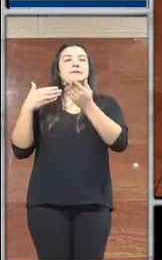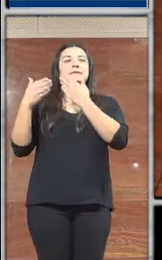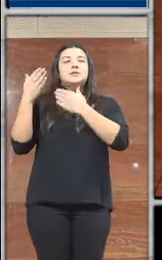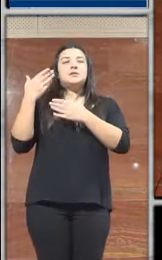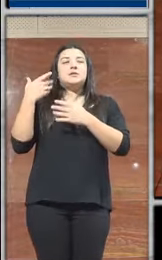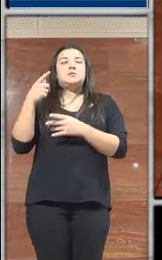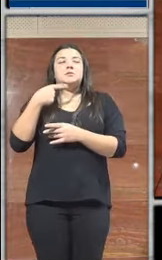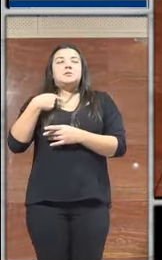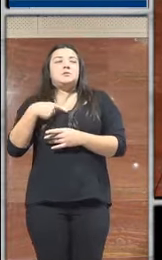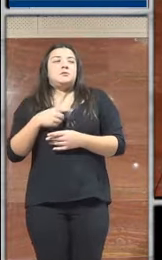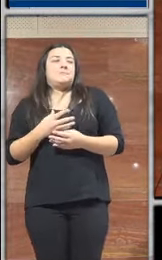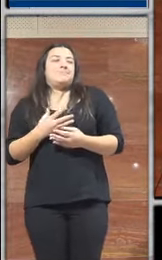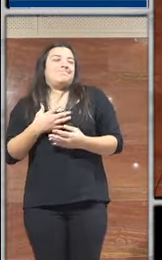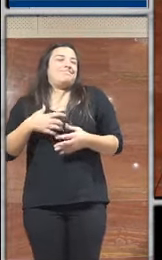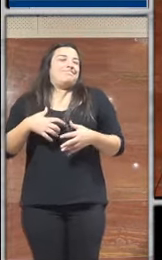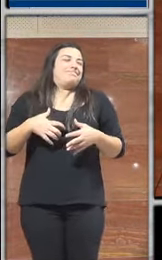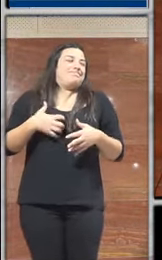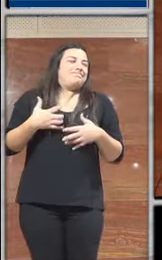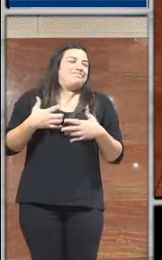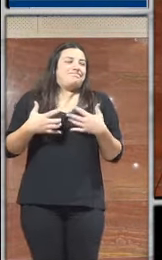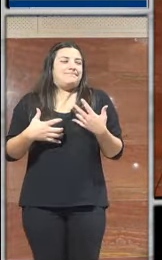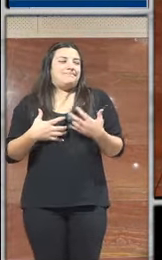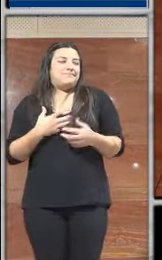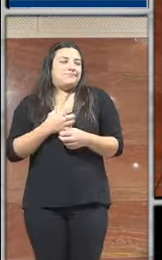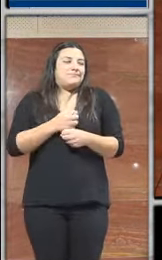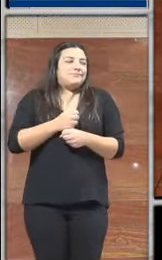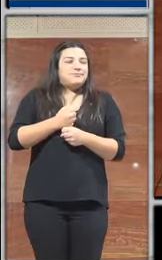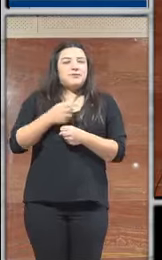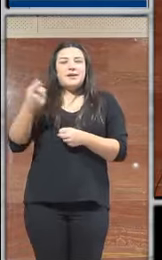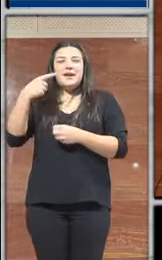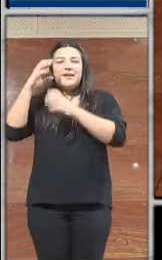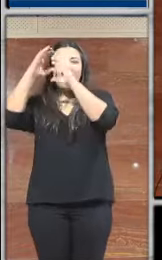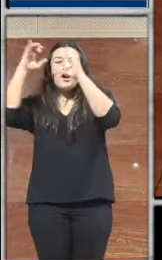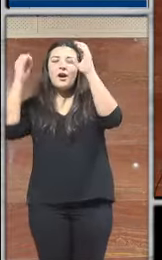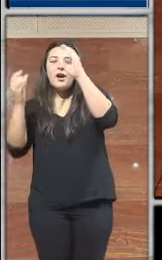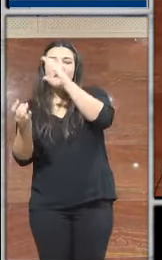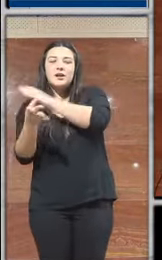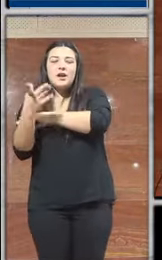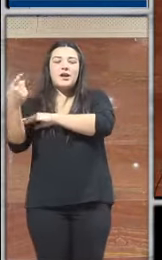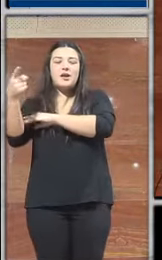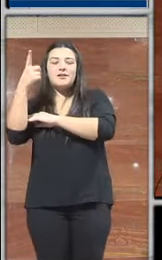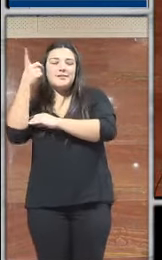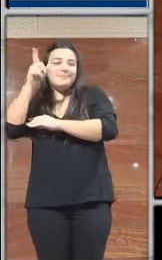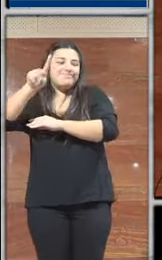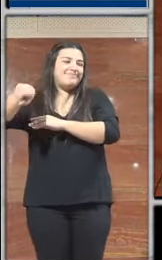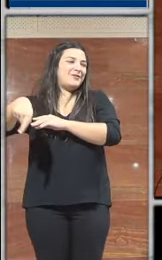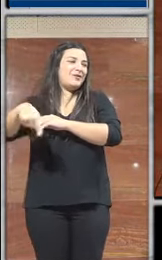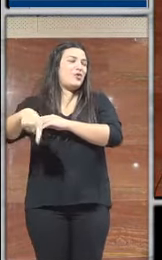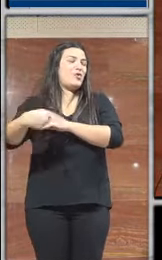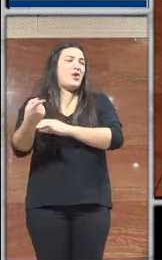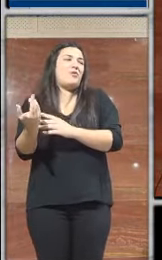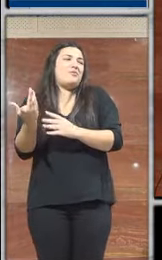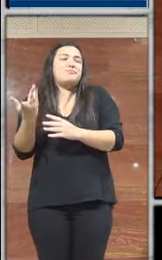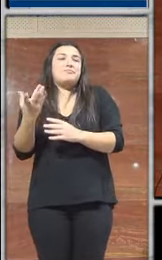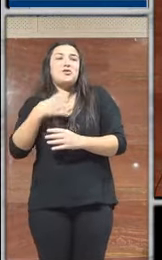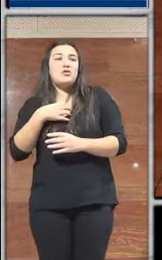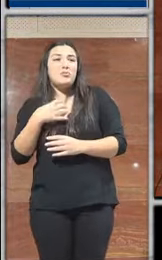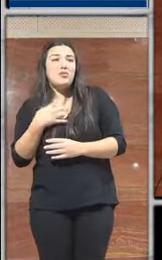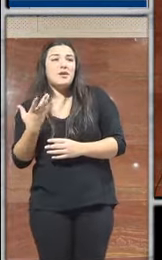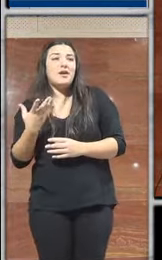angustiaba el que se hiciera ilusiones, el que se frustrara, el que no sé qué, pero su sueño es ser locutora de radio,